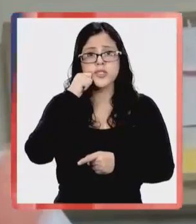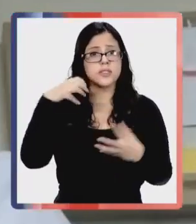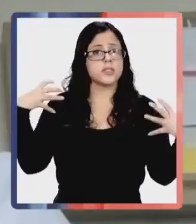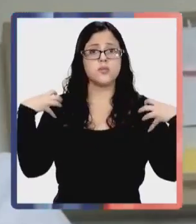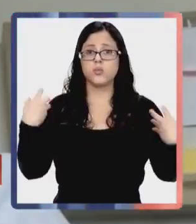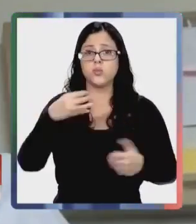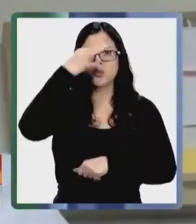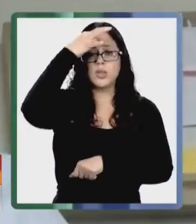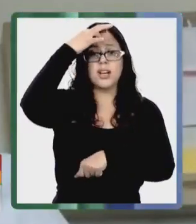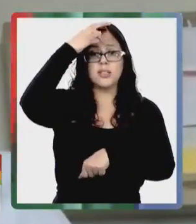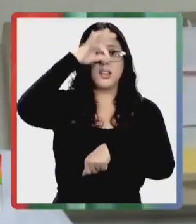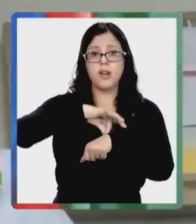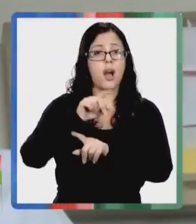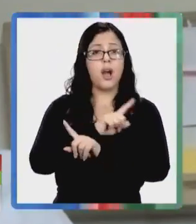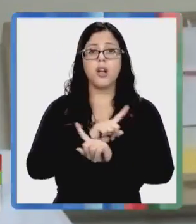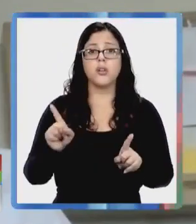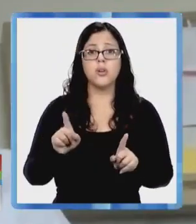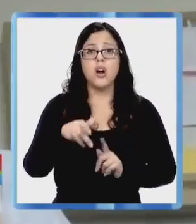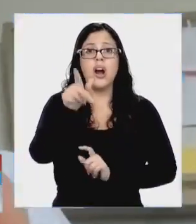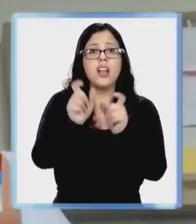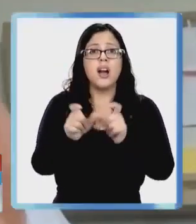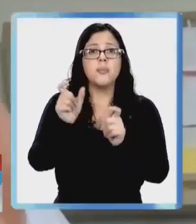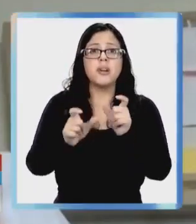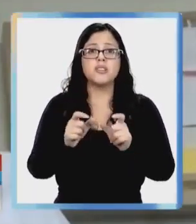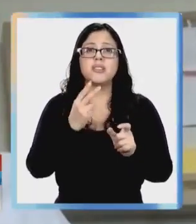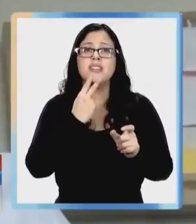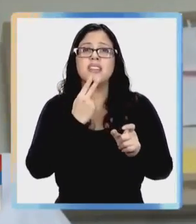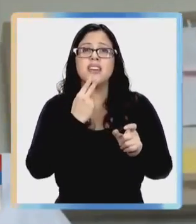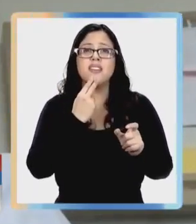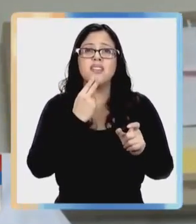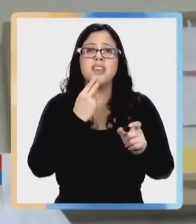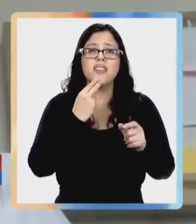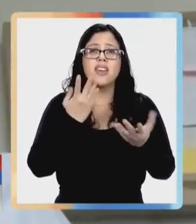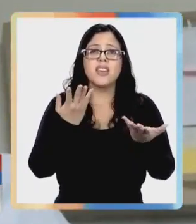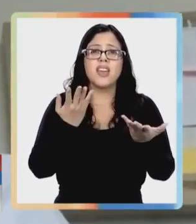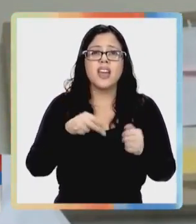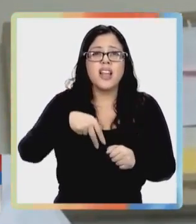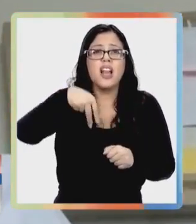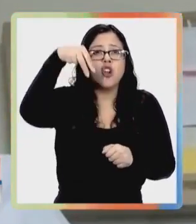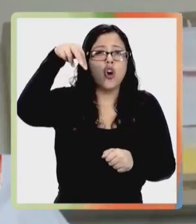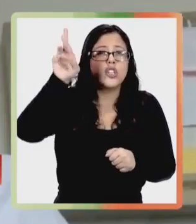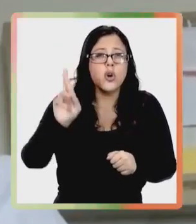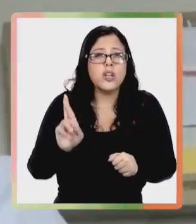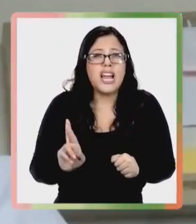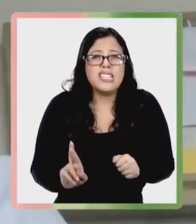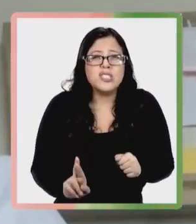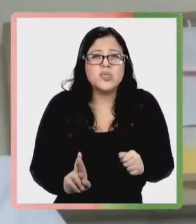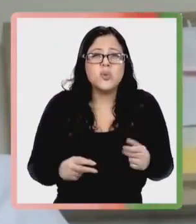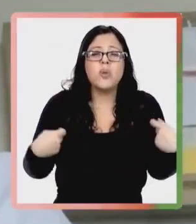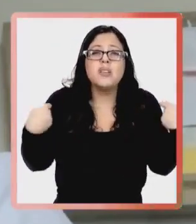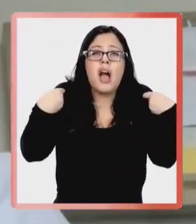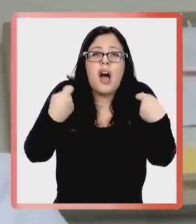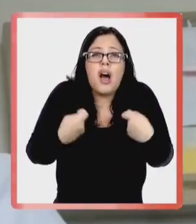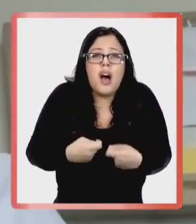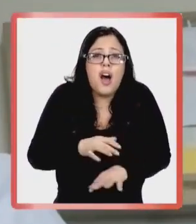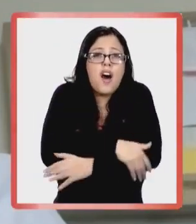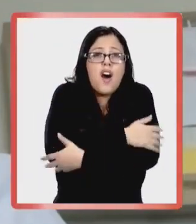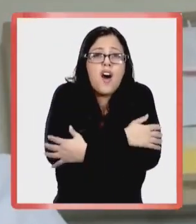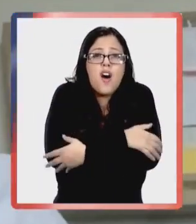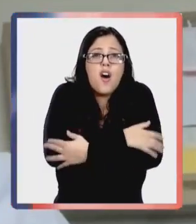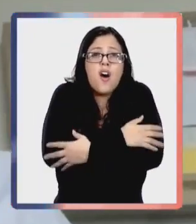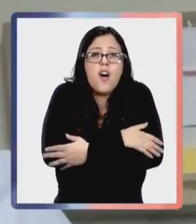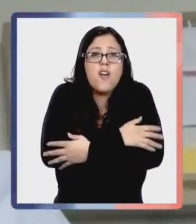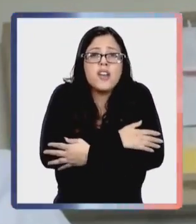produzca enfermedades, porque si no, los esquimales y la gente que vive en los sectores fríos estarían todos enfermos. Claro. Lo que pasa es que el